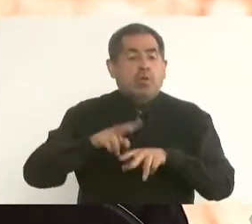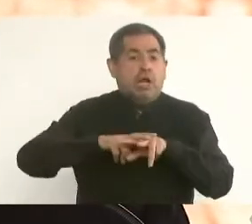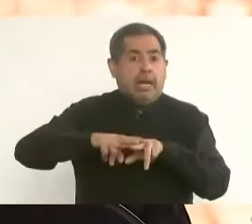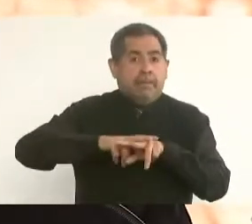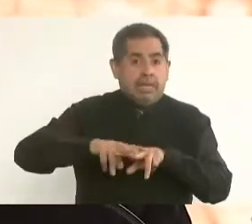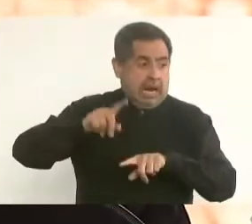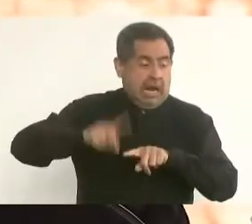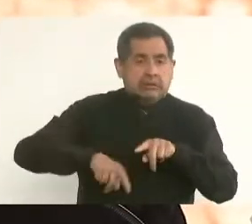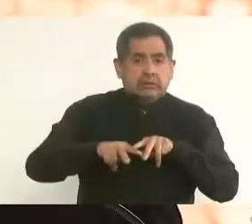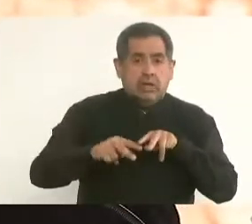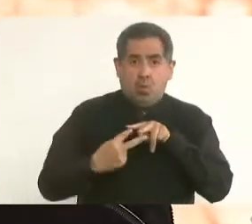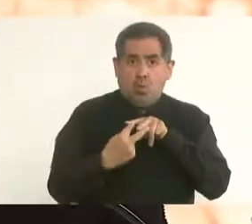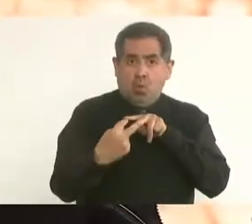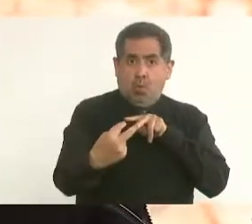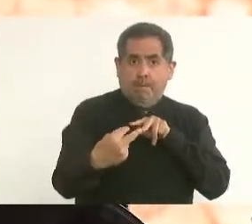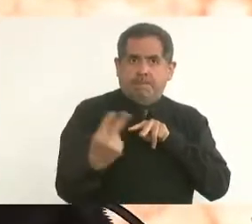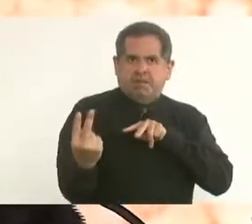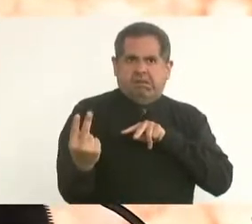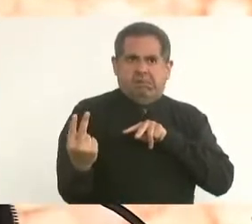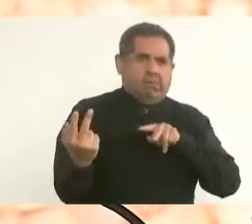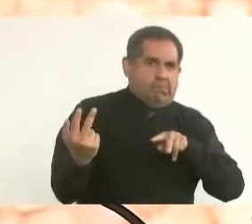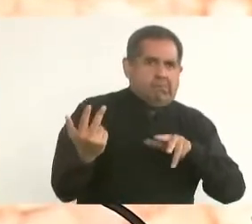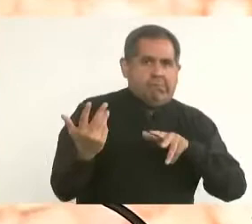vías, y a caballo